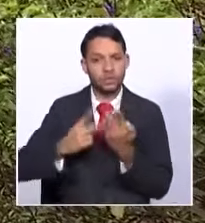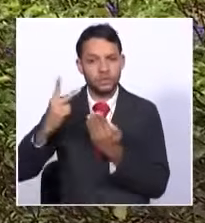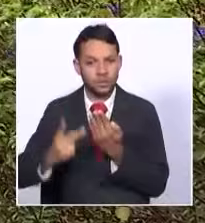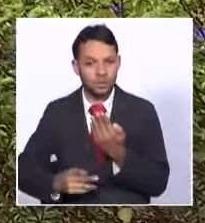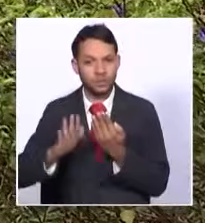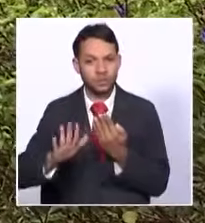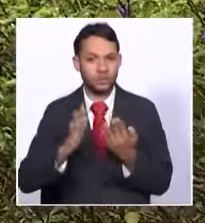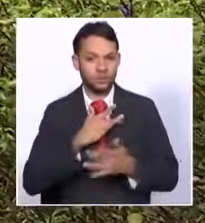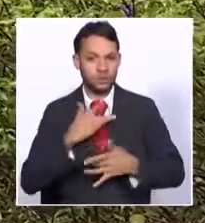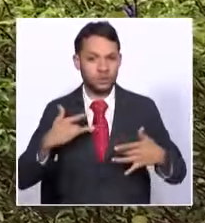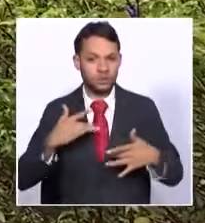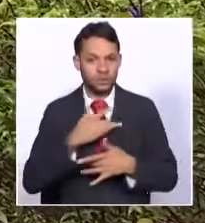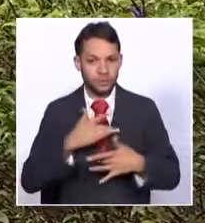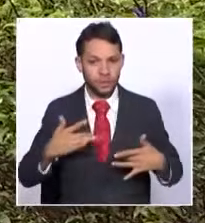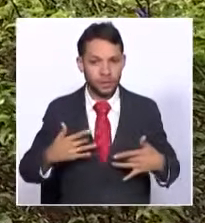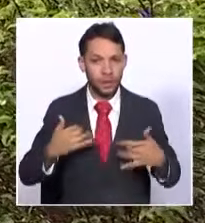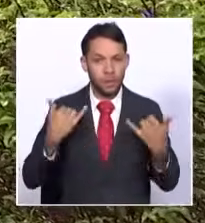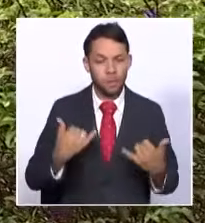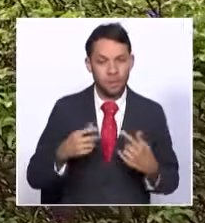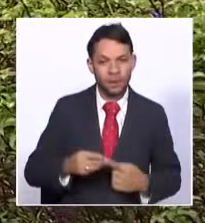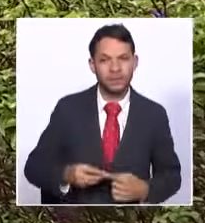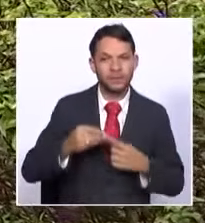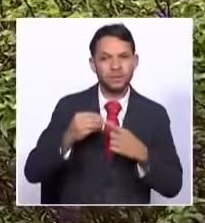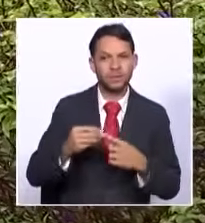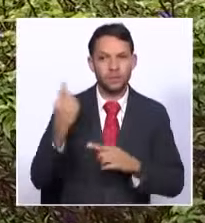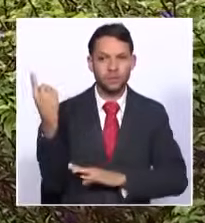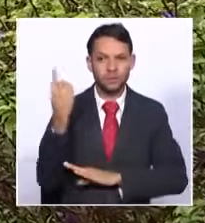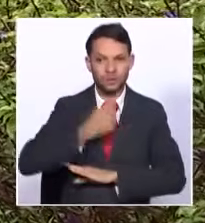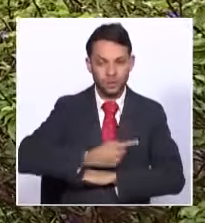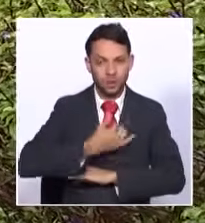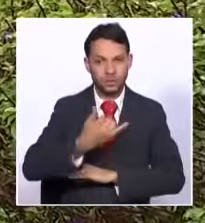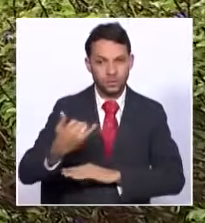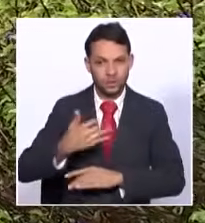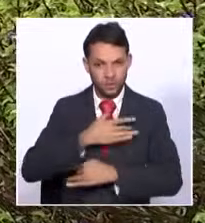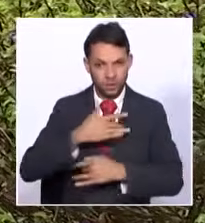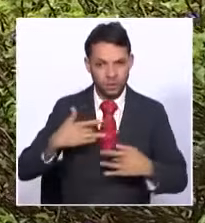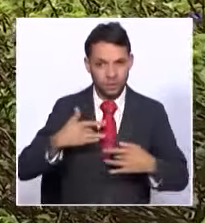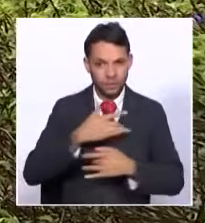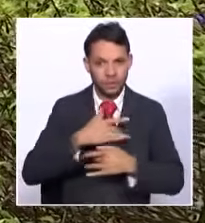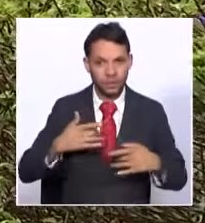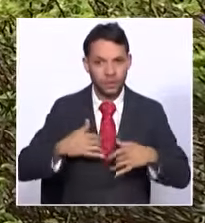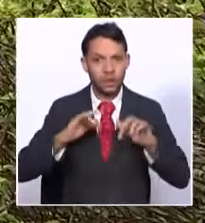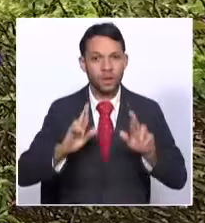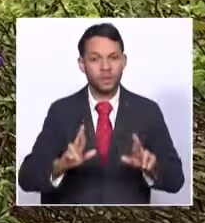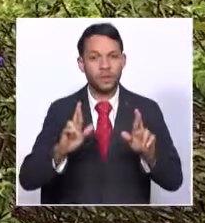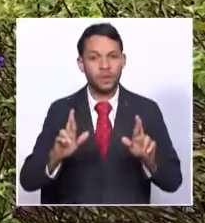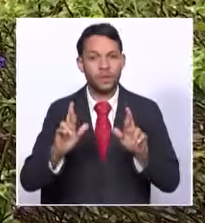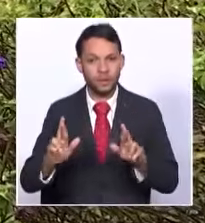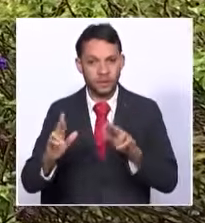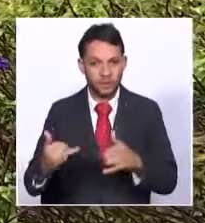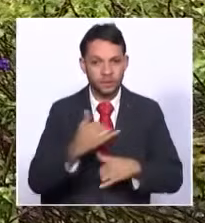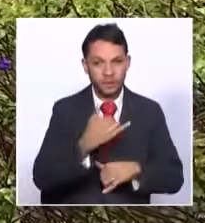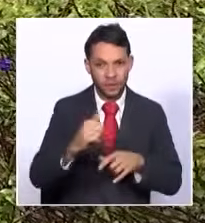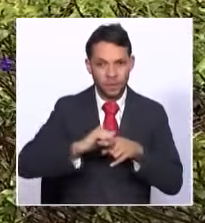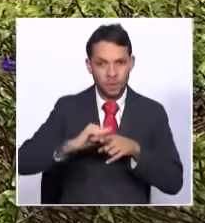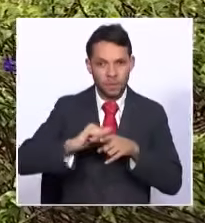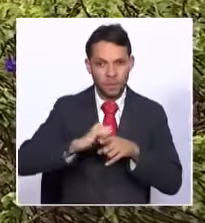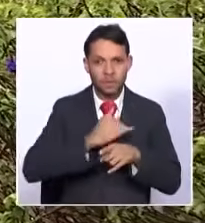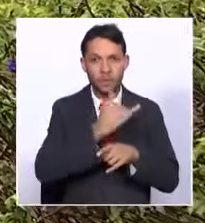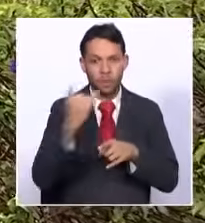salud. Uno de ellos es el Día para tu Salud, donde ojalá yo pudiera terminar mi práctica